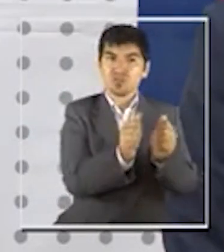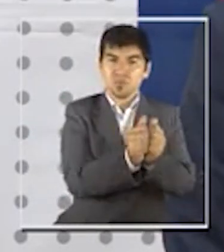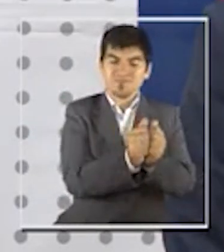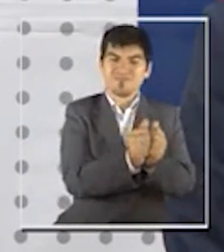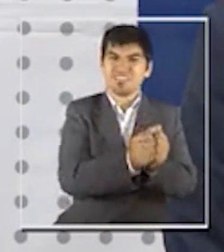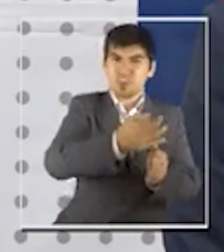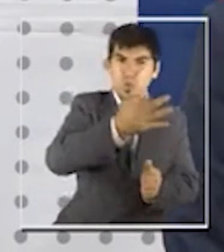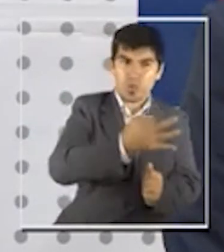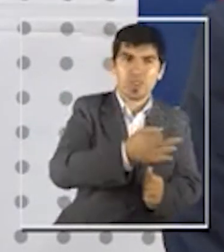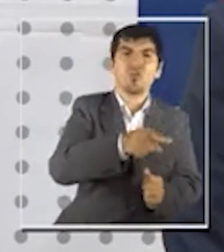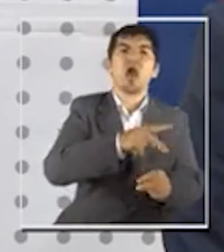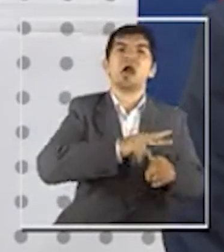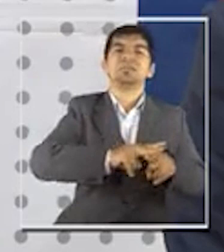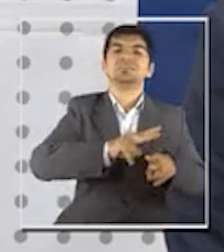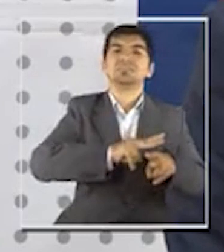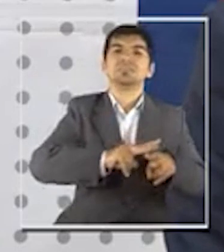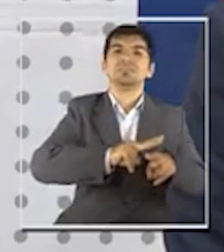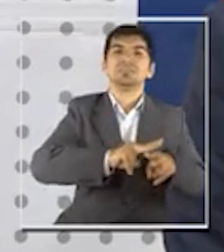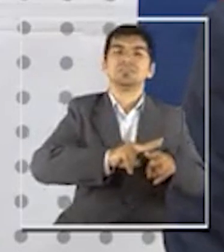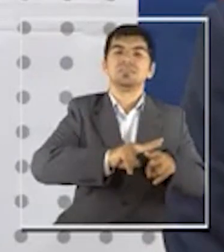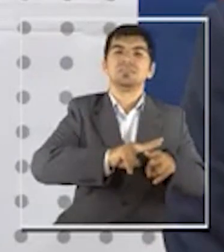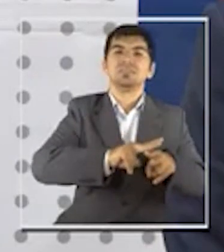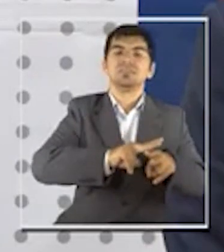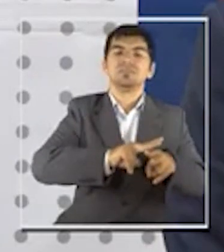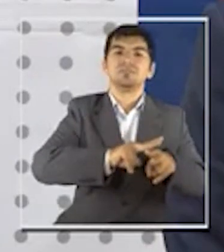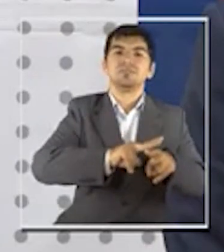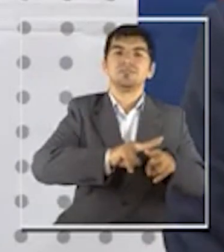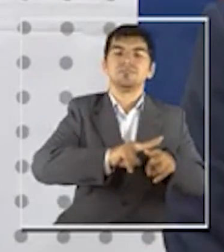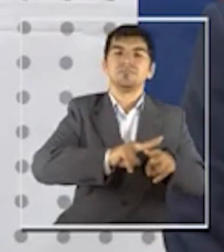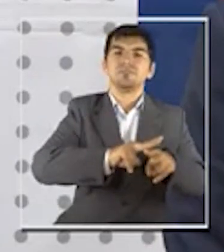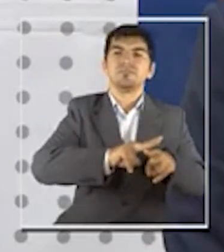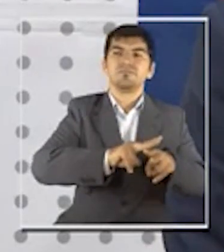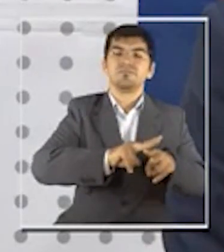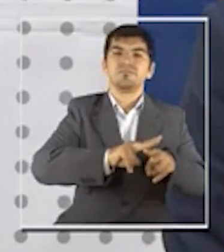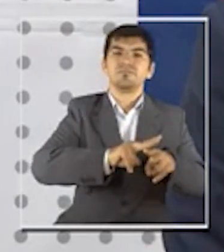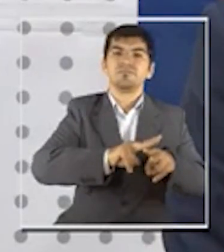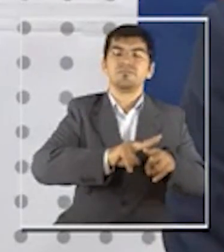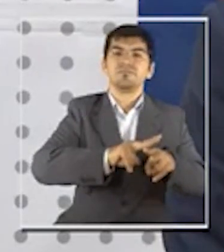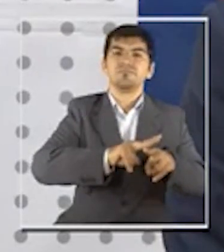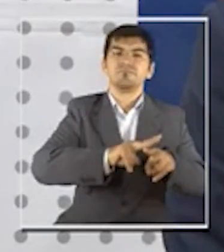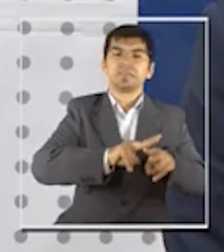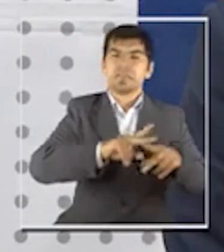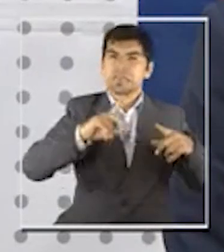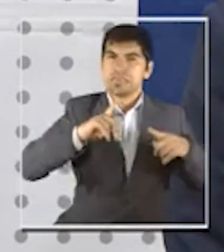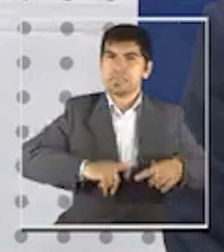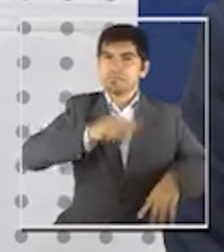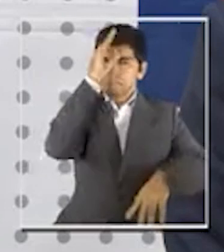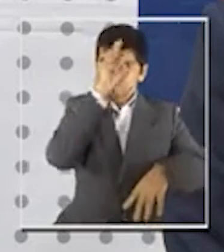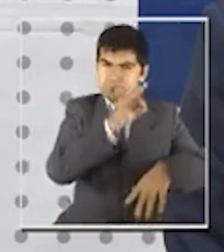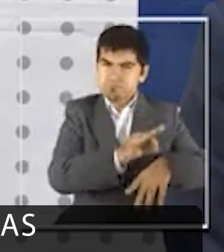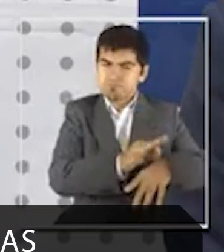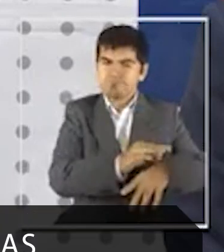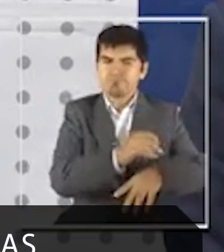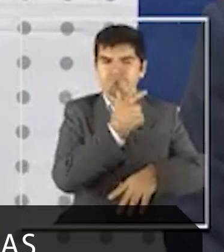están teniendo un acto o están generando acciones que pueden ser sospechosas de venta